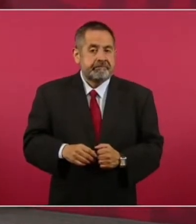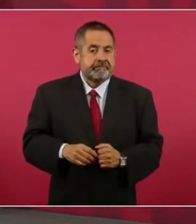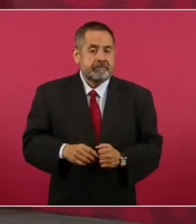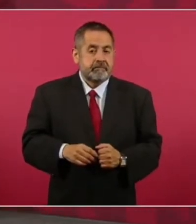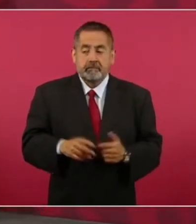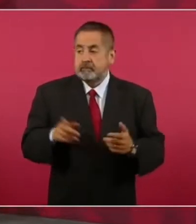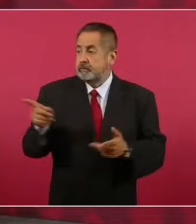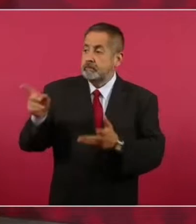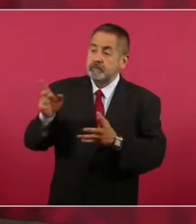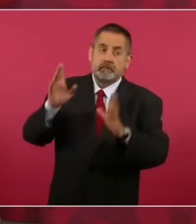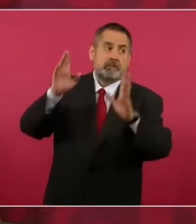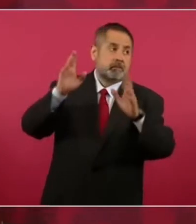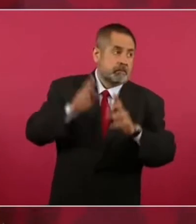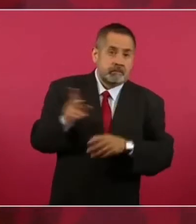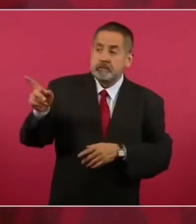dicen qué barbaridad.